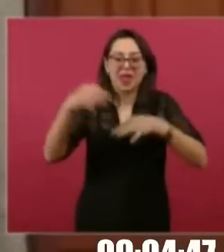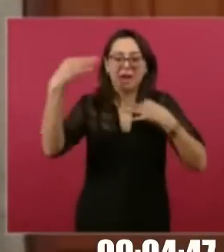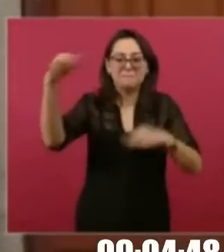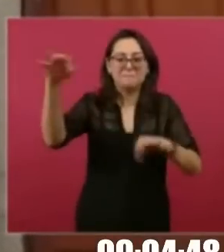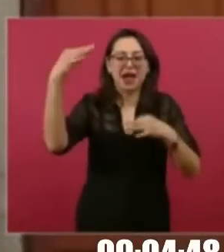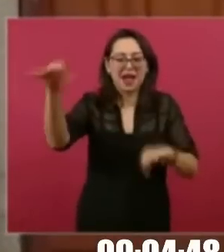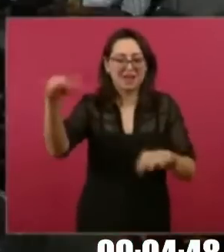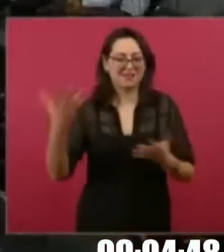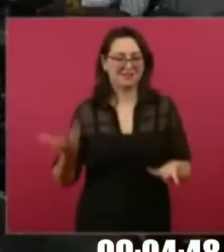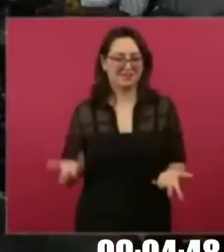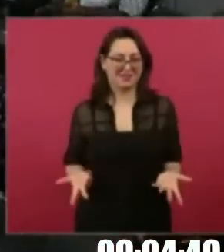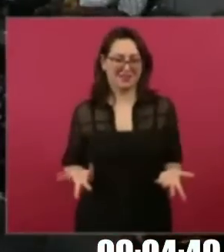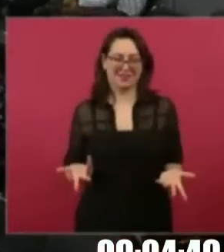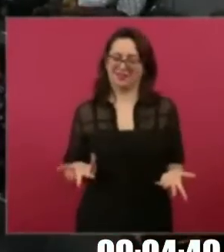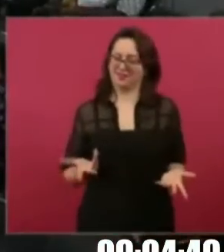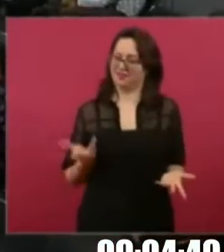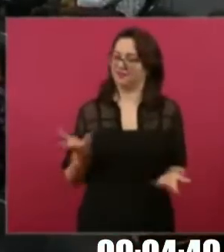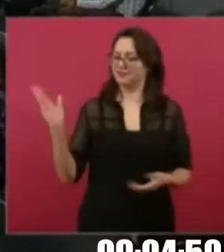adelante